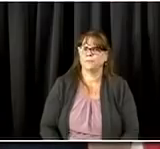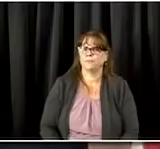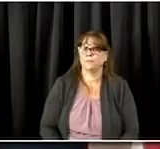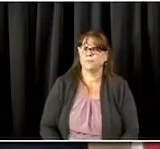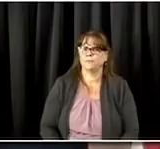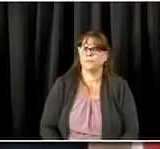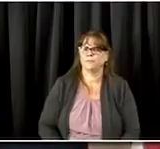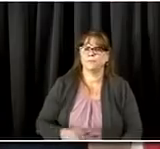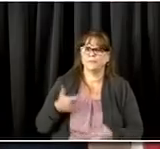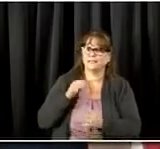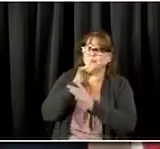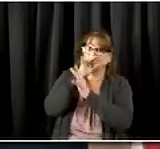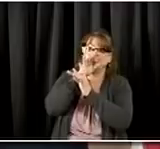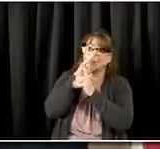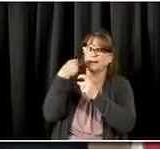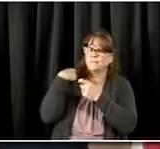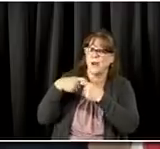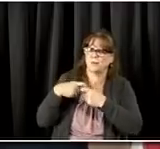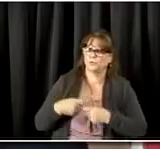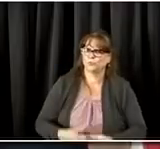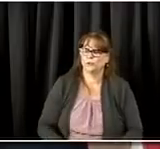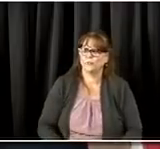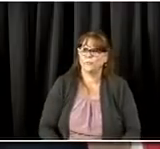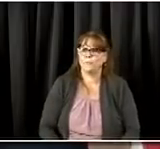a los viejos